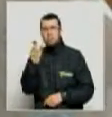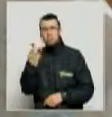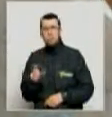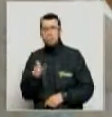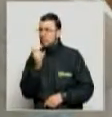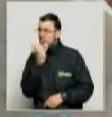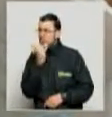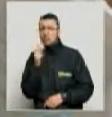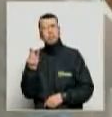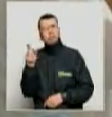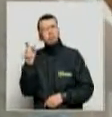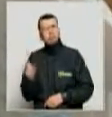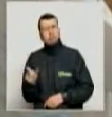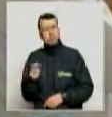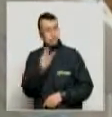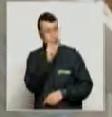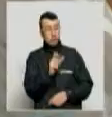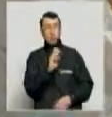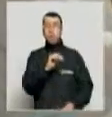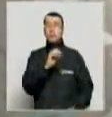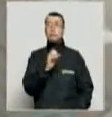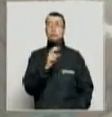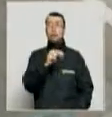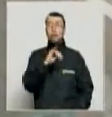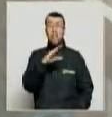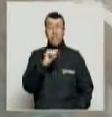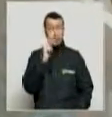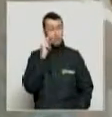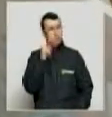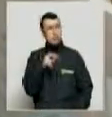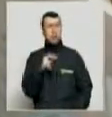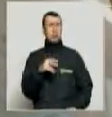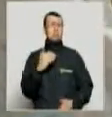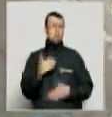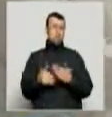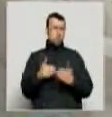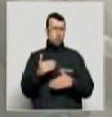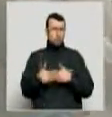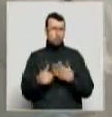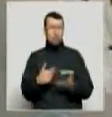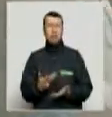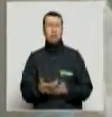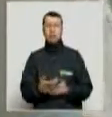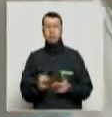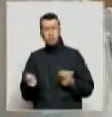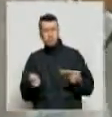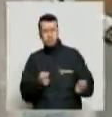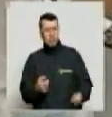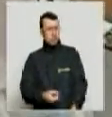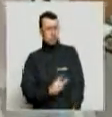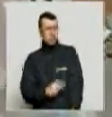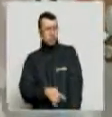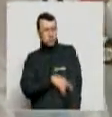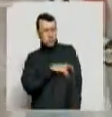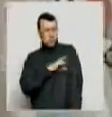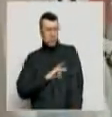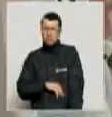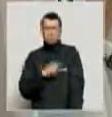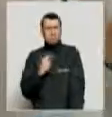qué Mónica en este momento, ustedes la ven que está haciendo un proceso de un suero y unos tratamientos.